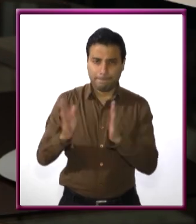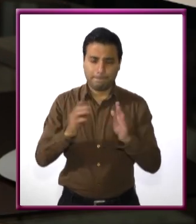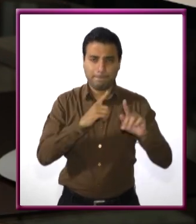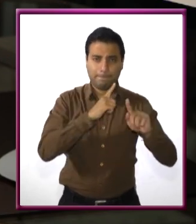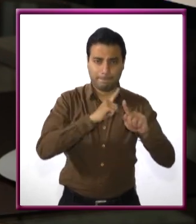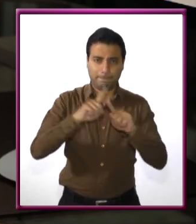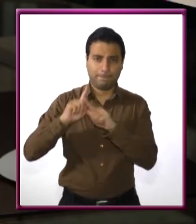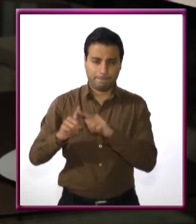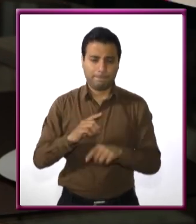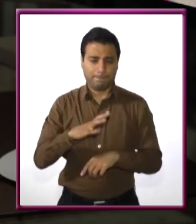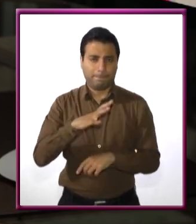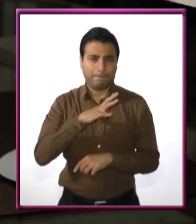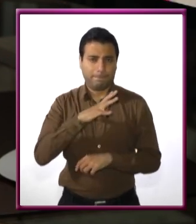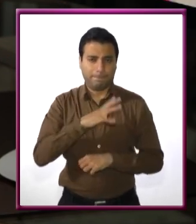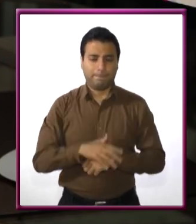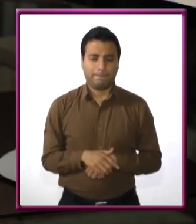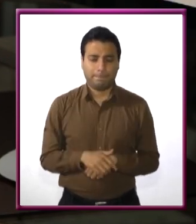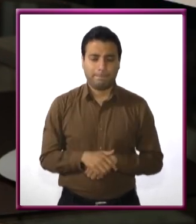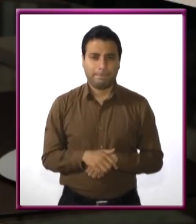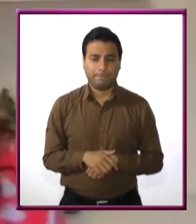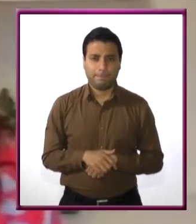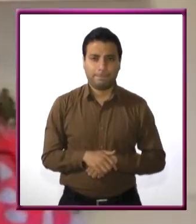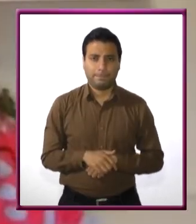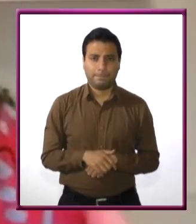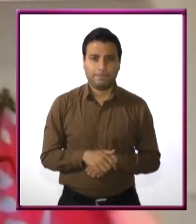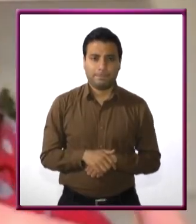historia en que